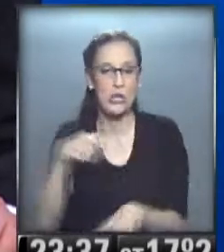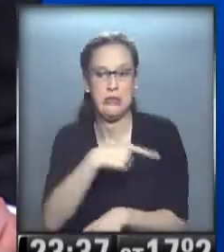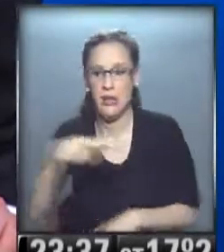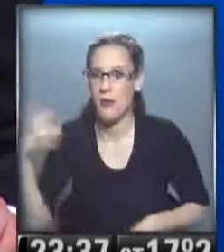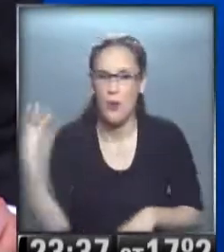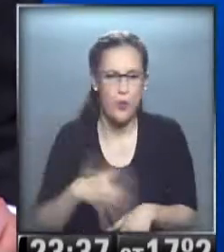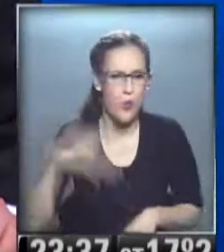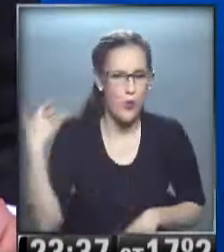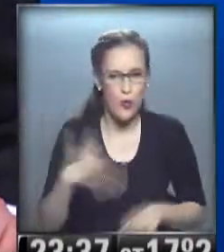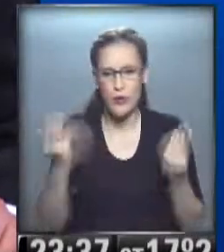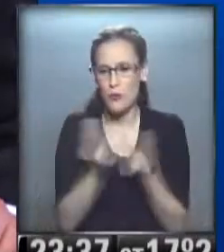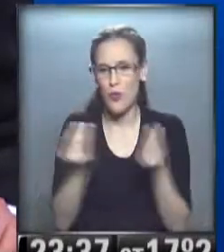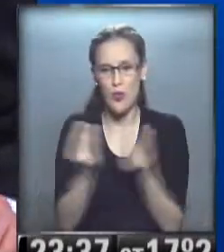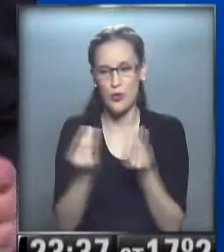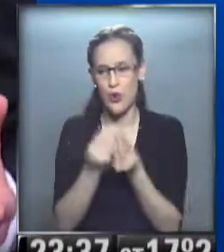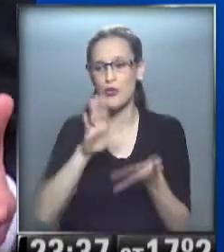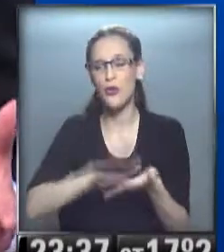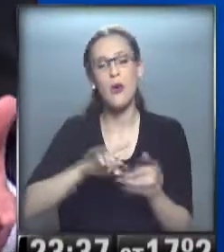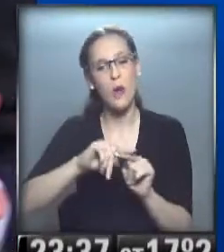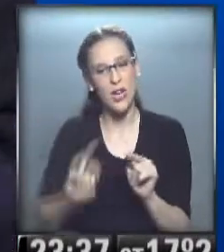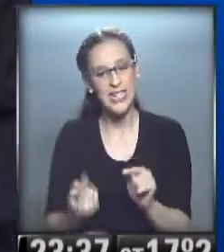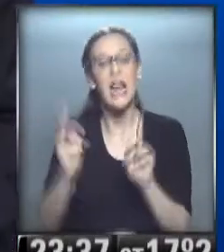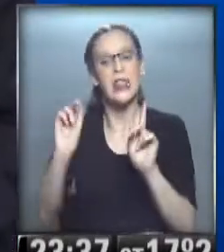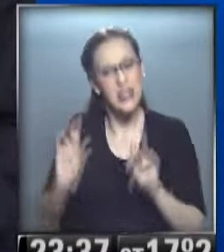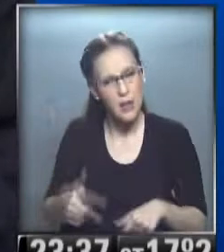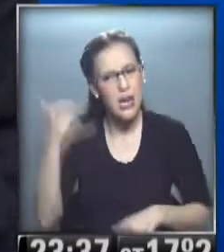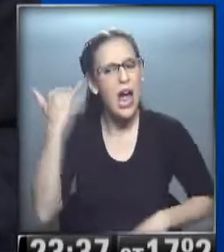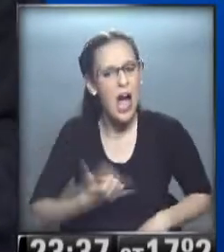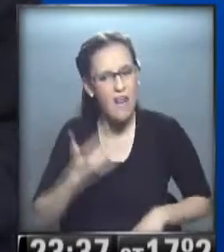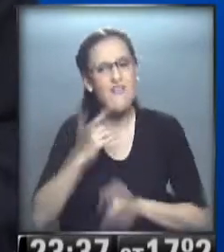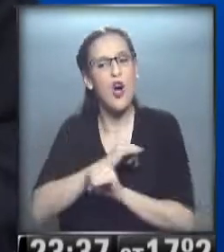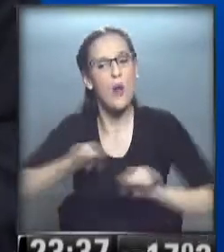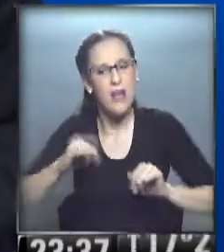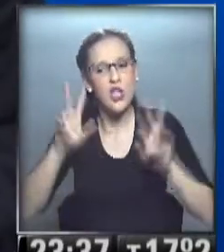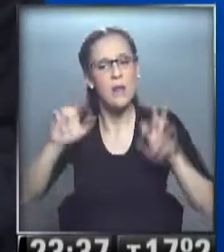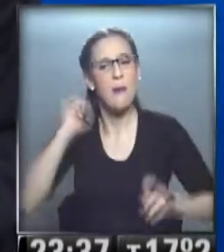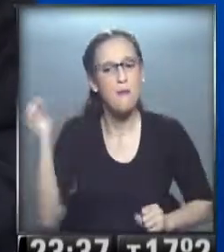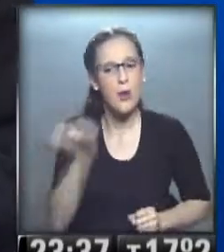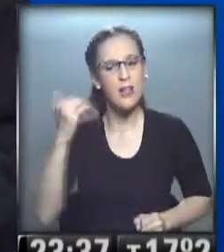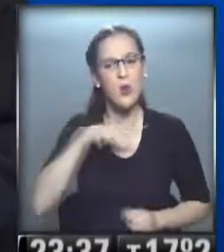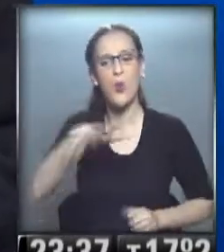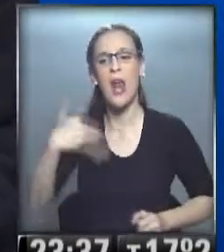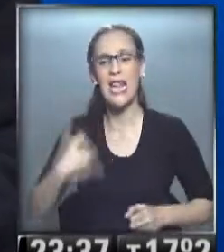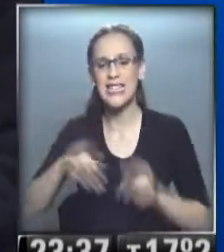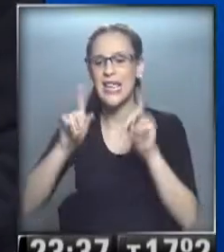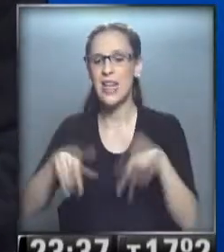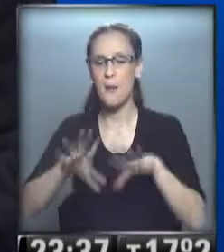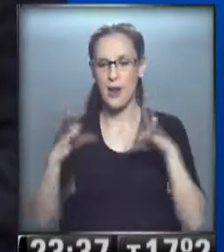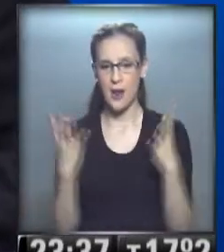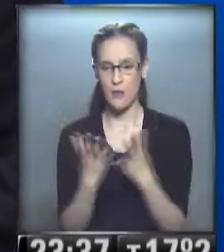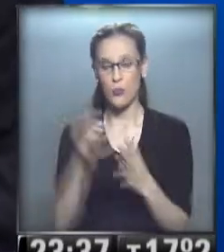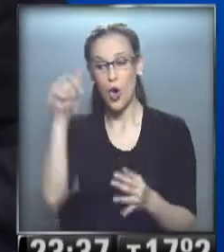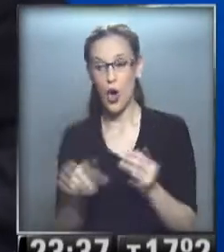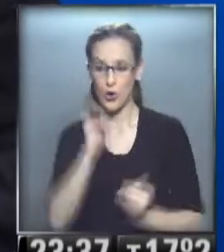muy movidita en términos políticos. Además de eso, por supuesto, toda la información, lo más importante de lo que ha ocurrido en la Argentina y en el mundo va a